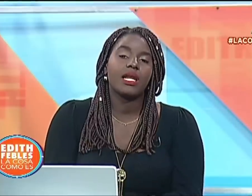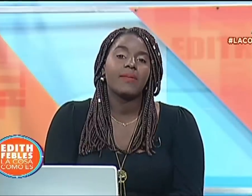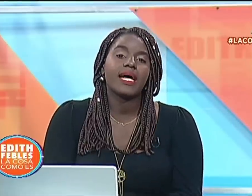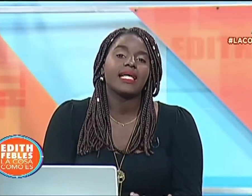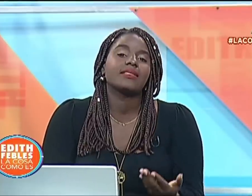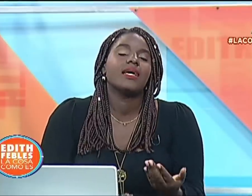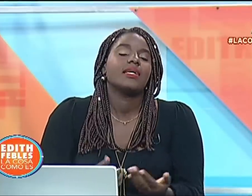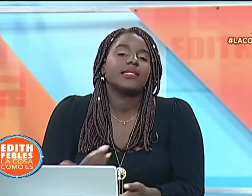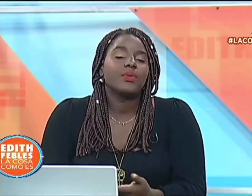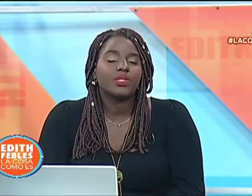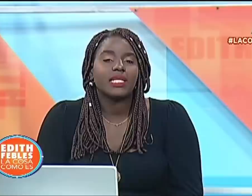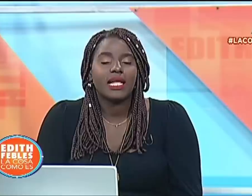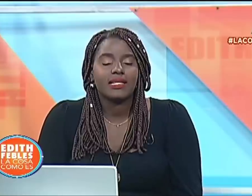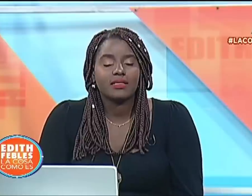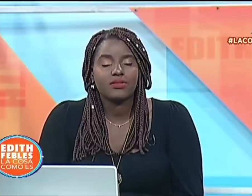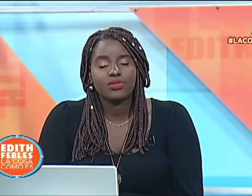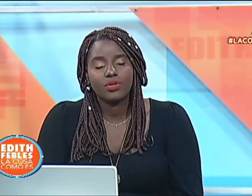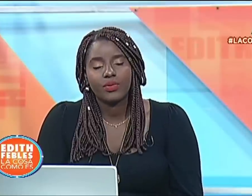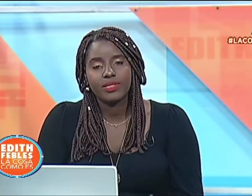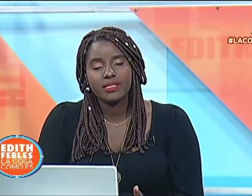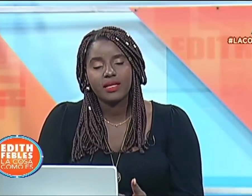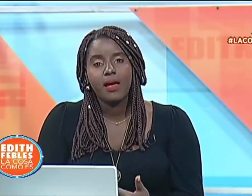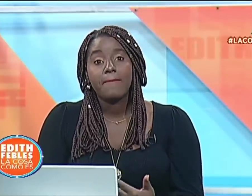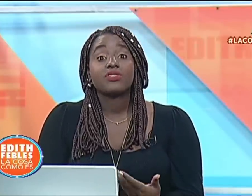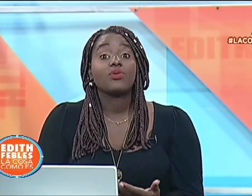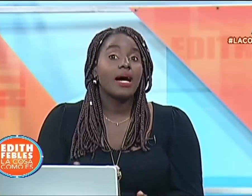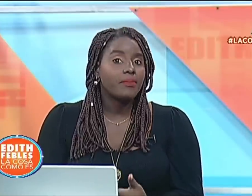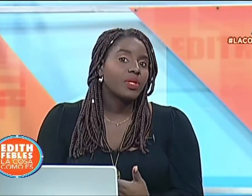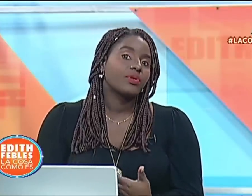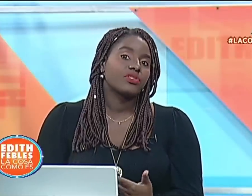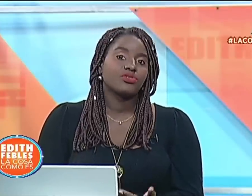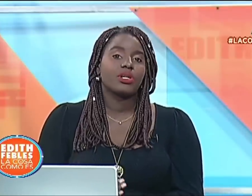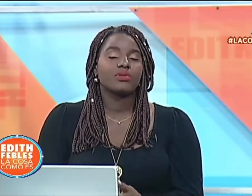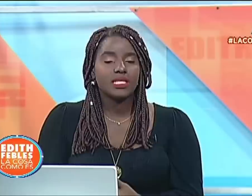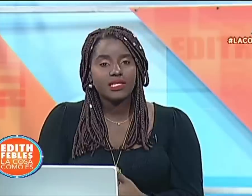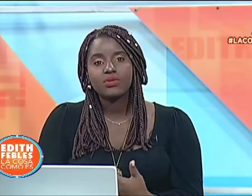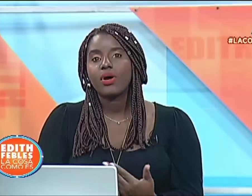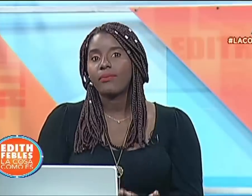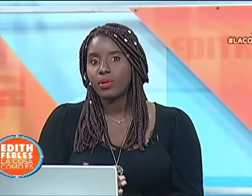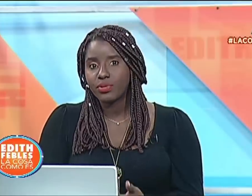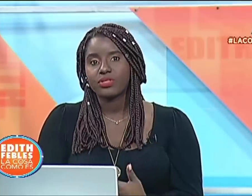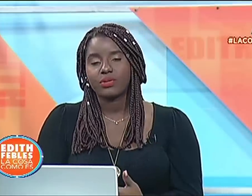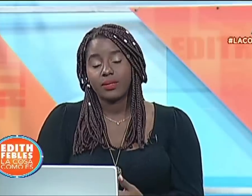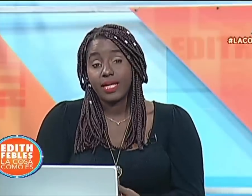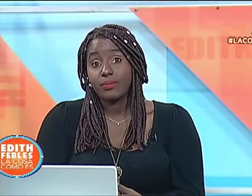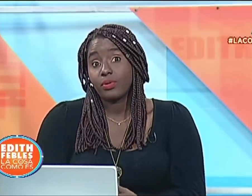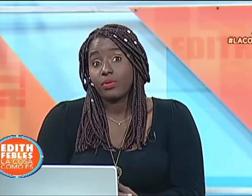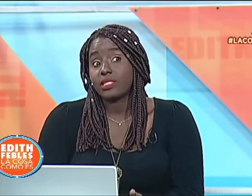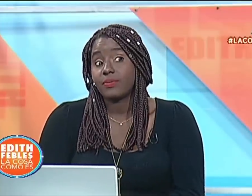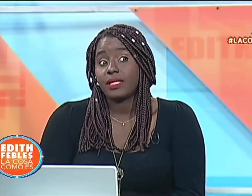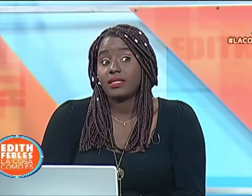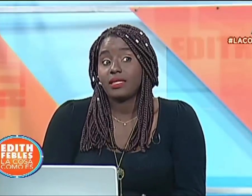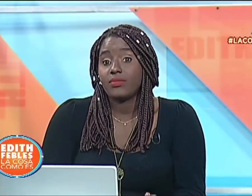todas las bancadas y se pudo tener la ley de extinción de dominio. Es decir, pasó un amplio proceso de consenso, un amplio proceso de debate, por